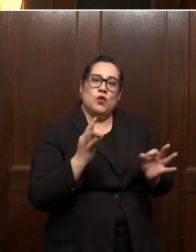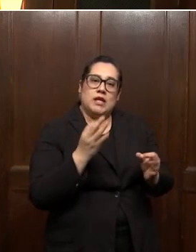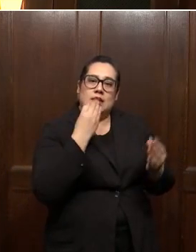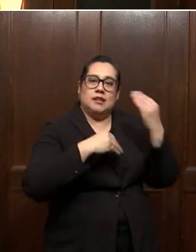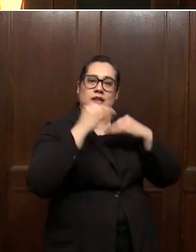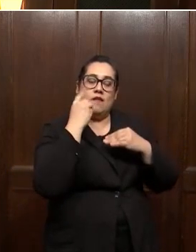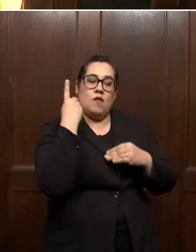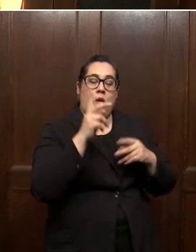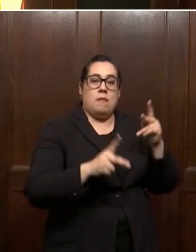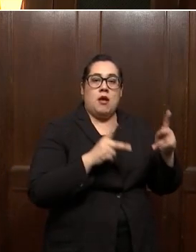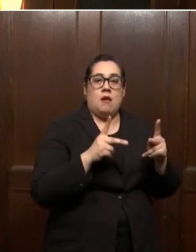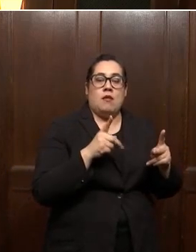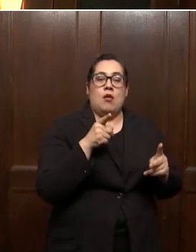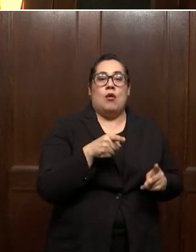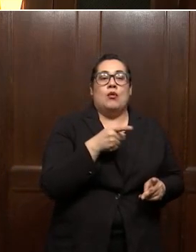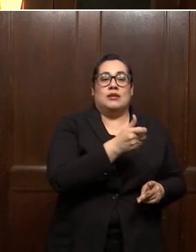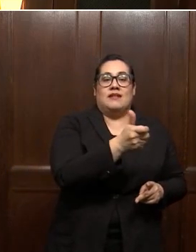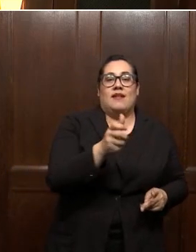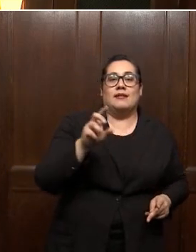para personas